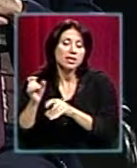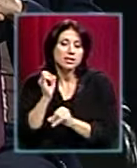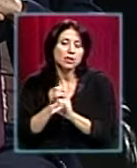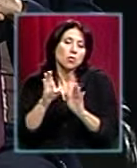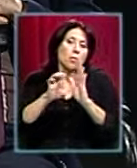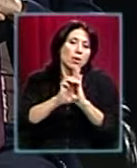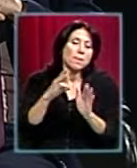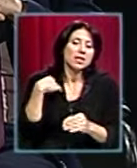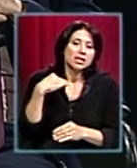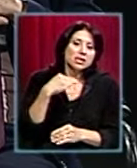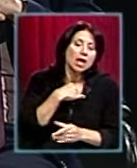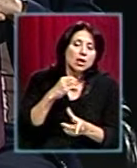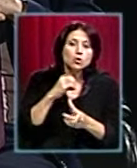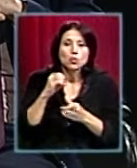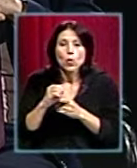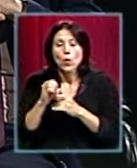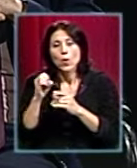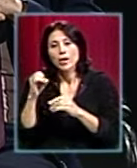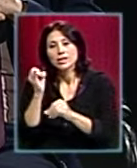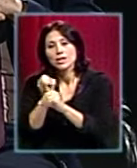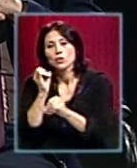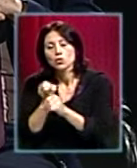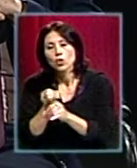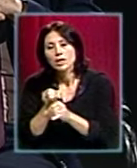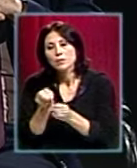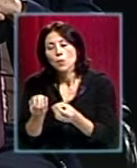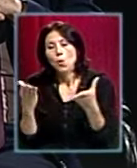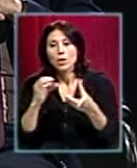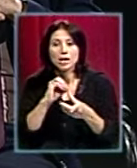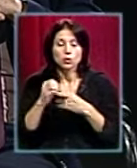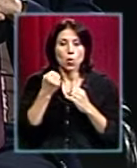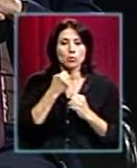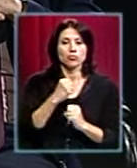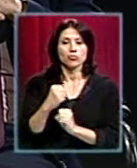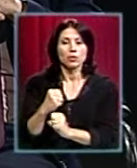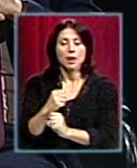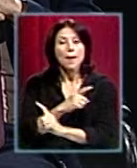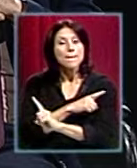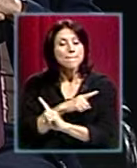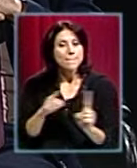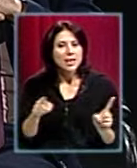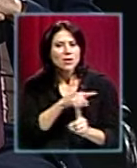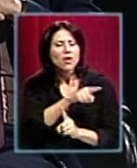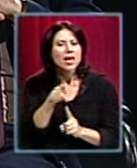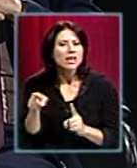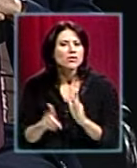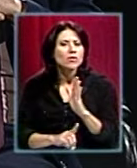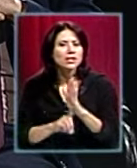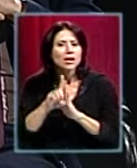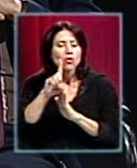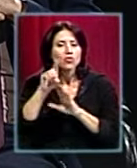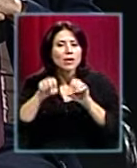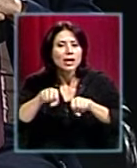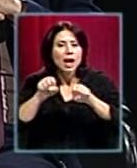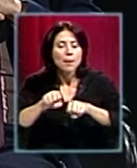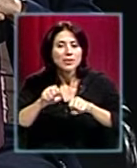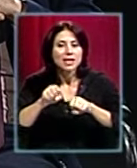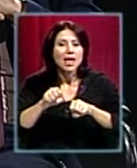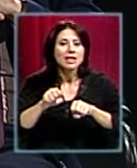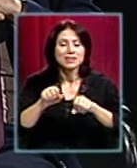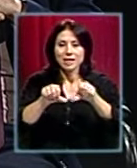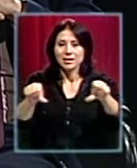ministerios, instituciones públicas, gobiernos locales también, ¿verdad? Pero desarrollo de capacidades en el sector académico igualmente y